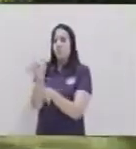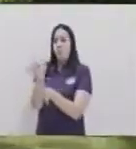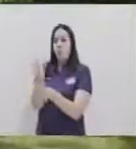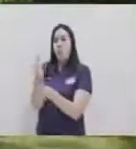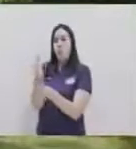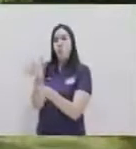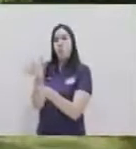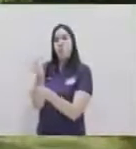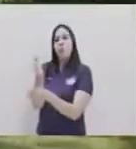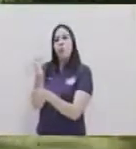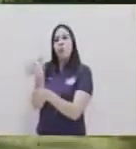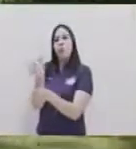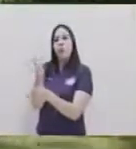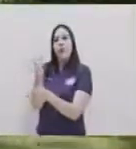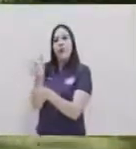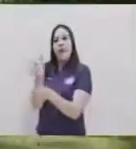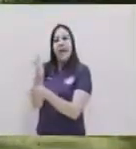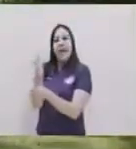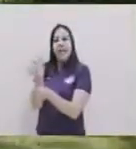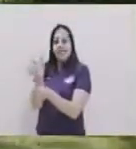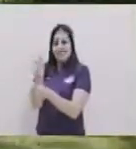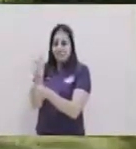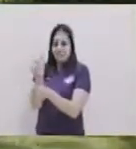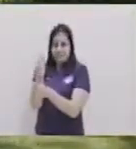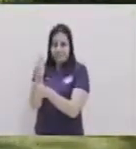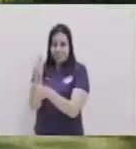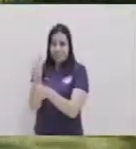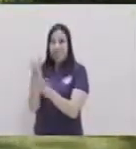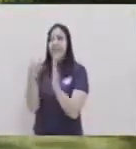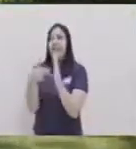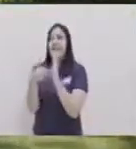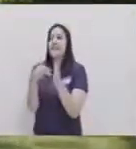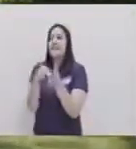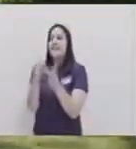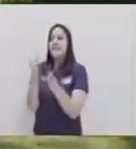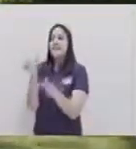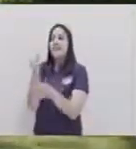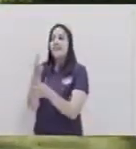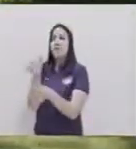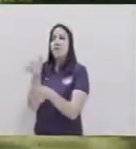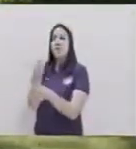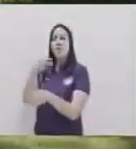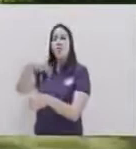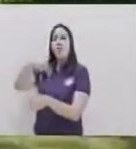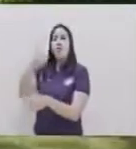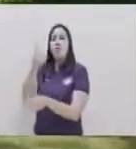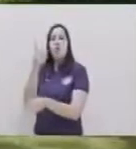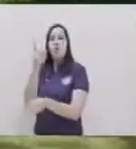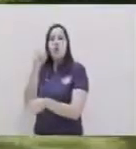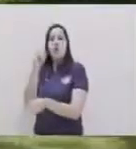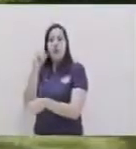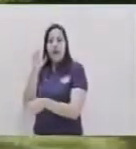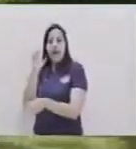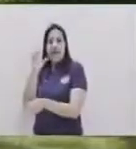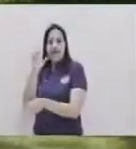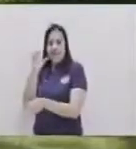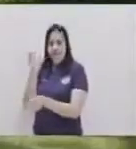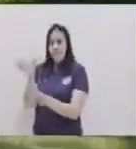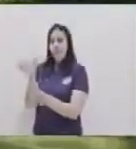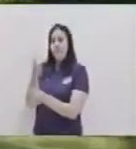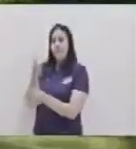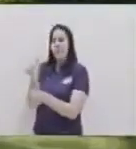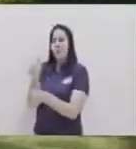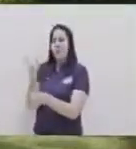leve movimiento como de aleteo, si quisiéramos decirlo así. Y lo movemos en dirección a izquierda y